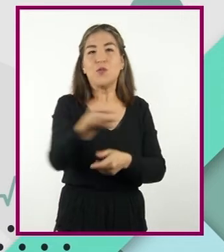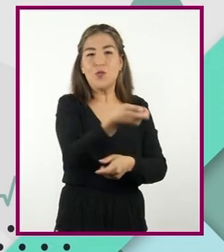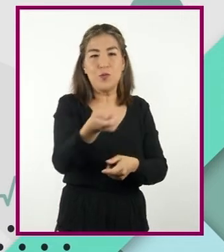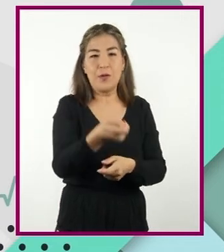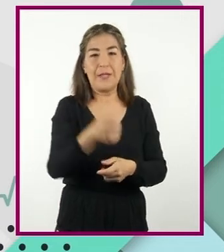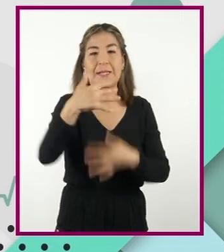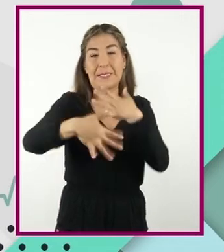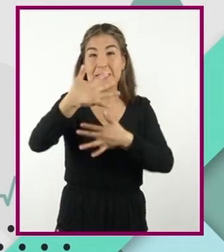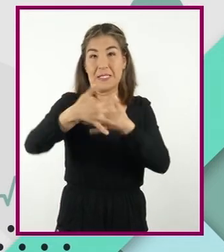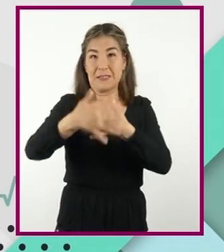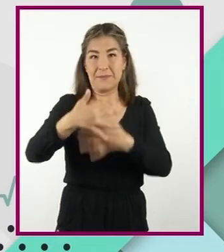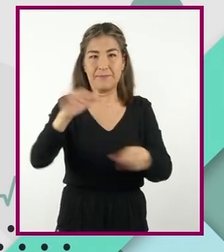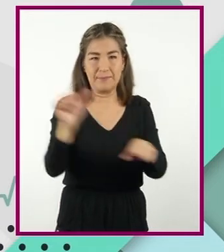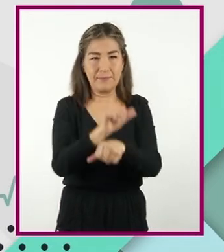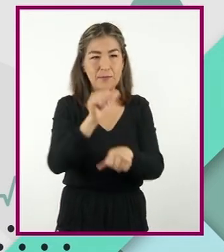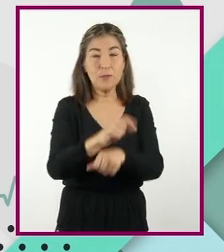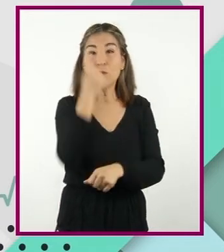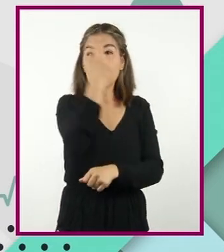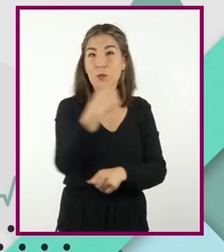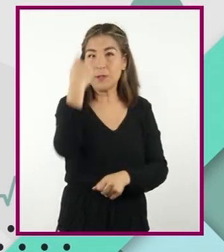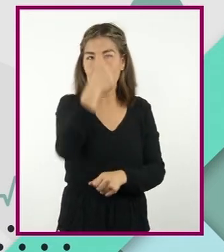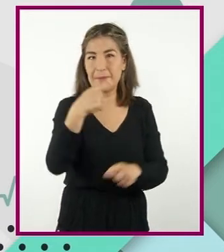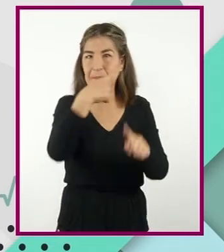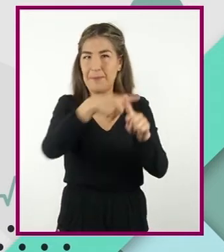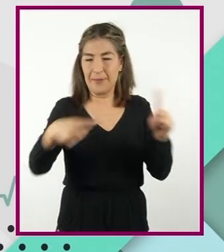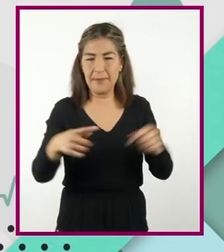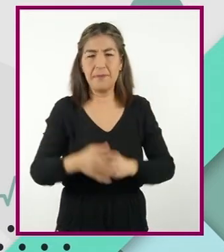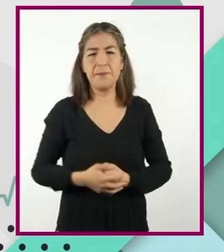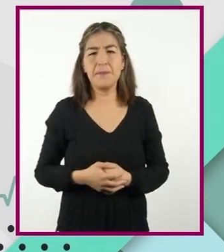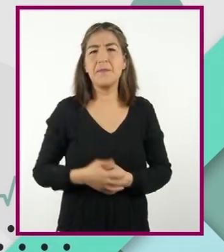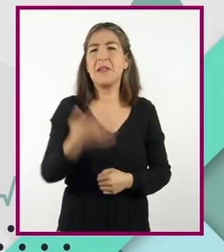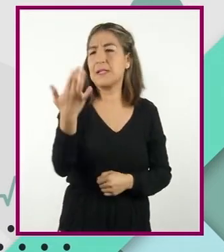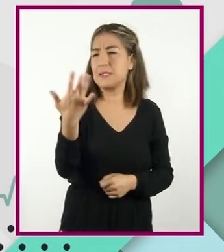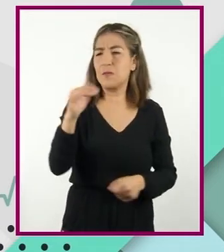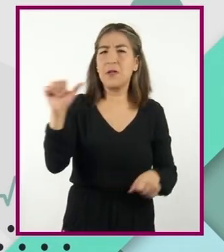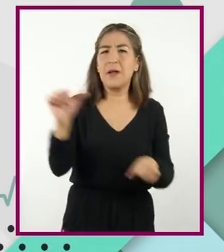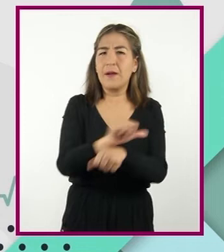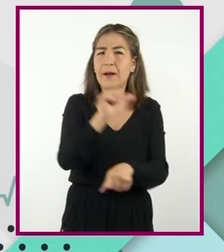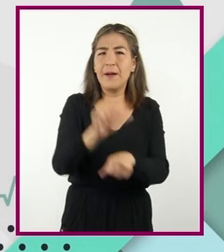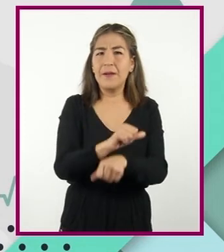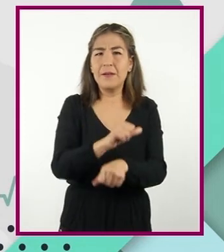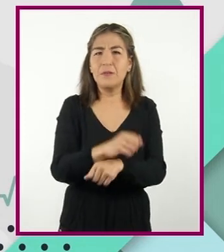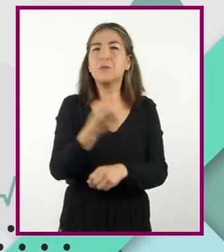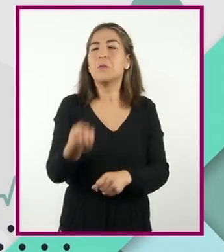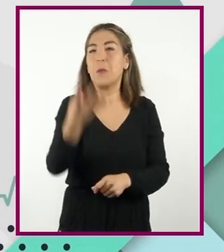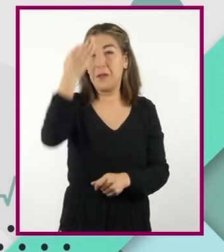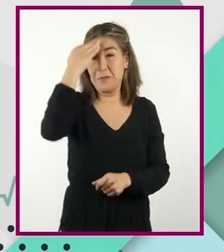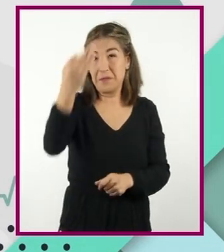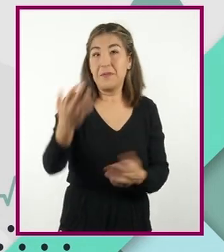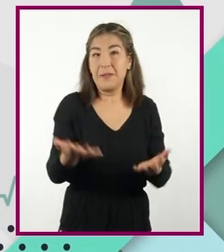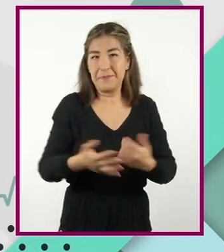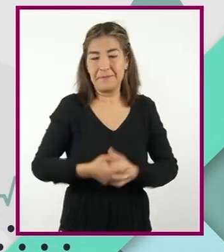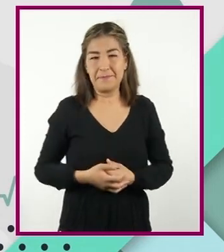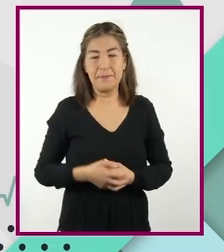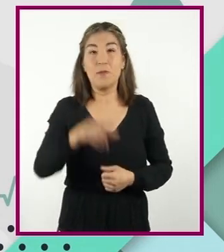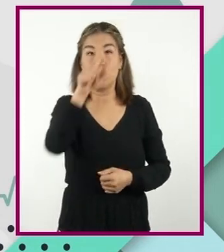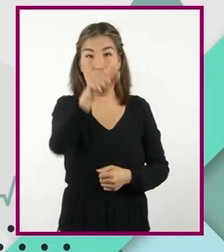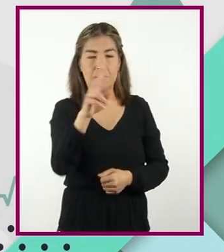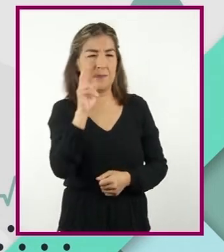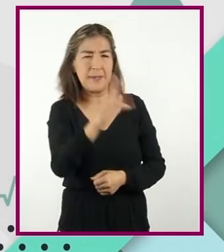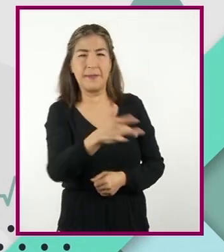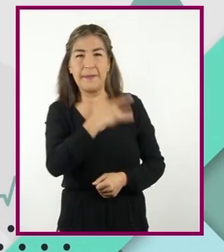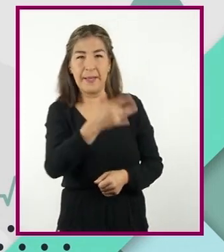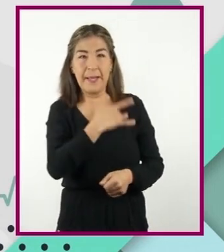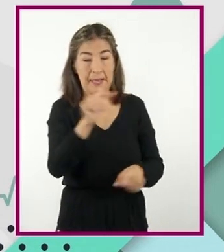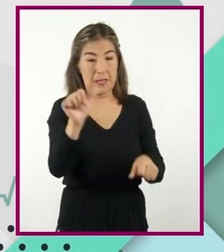media. ¿En cuánto tiempo pintará 50 automóviles? Consideren que la máquina, al